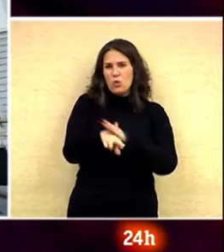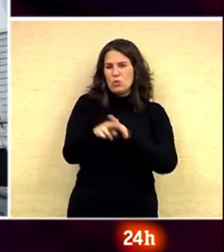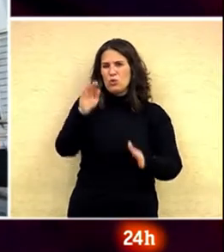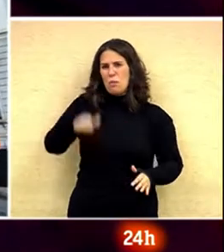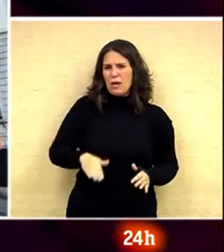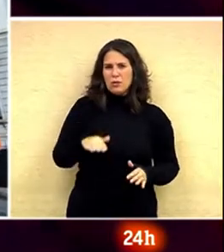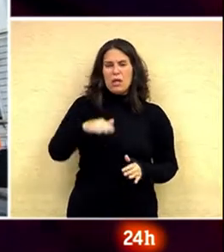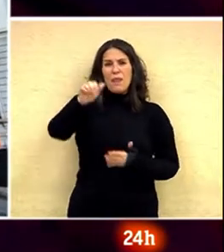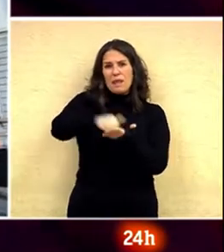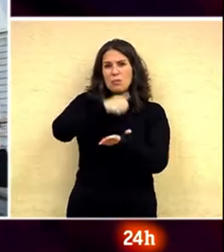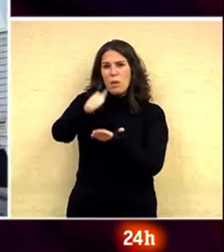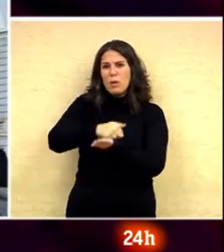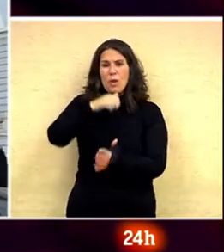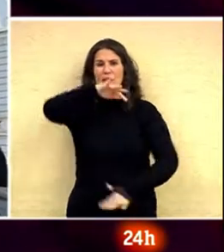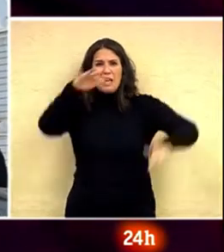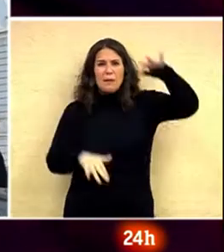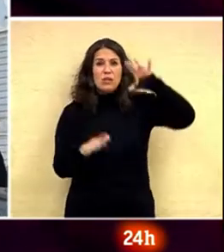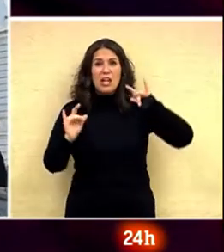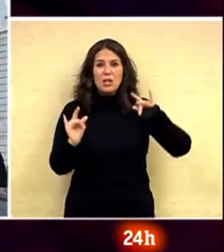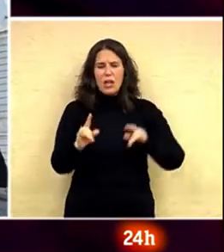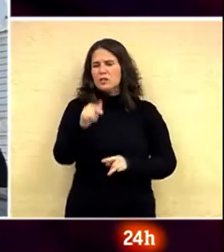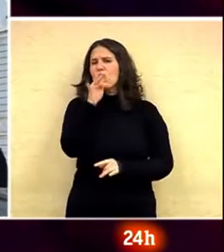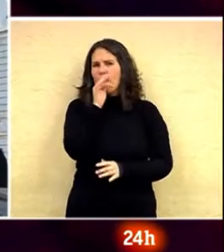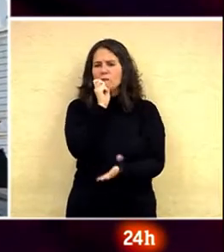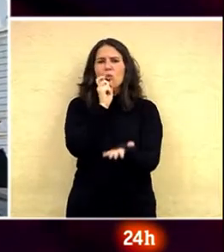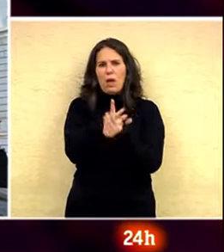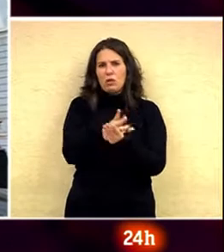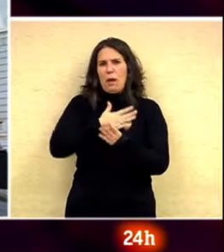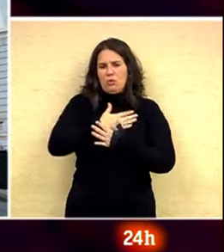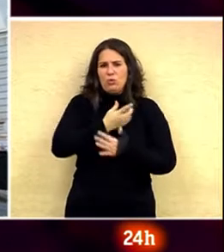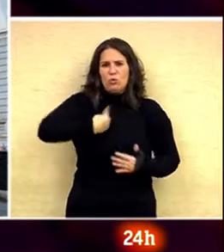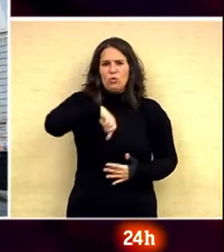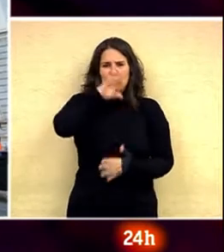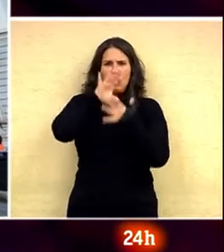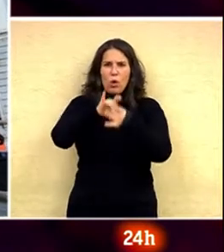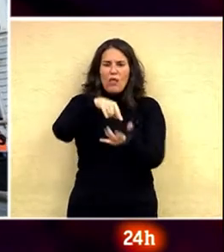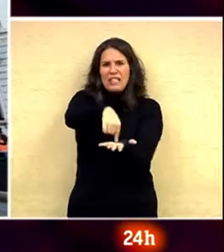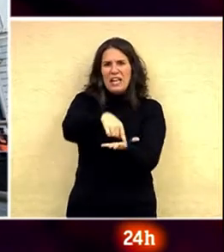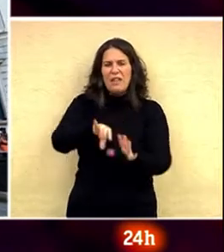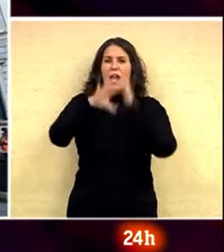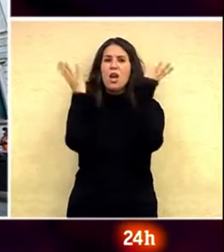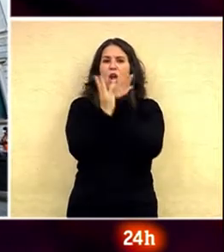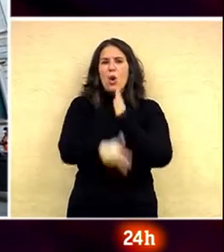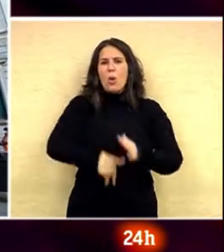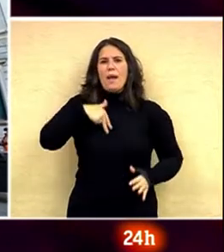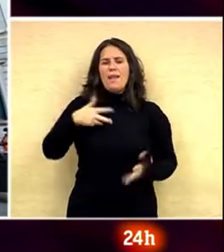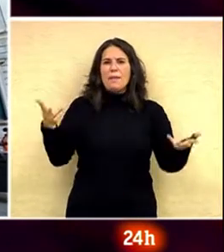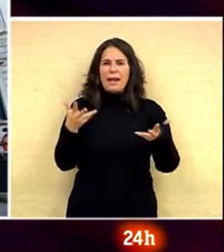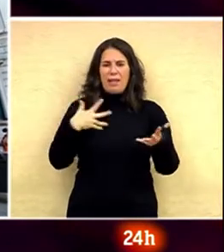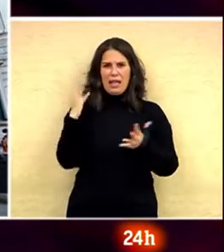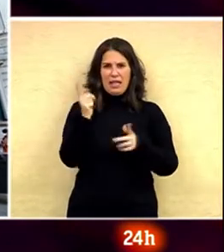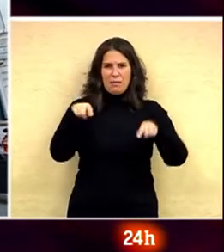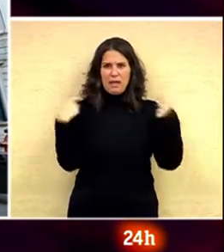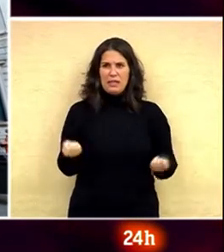La despoblación y los desequilibrios territoriales siguen siendo un reto inescindiblemente vinculado con la exigencia global de la emergencia